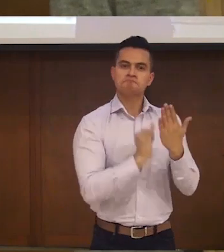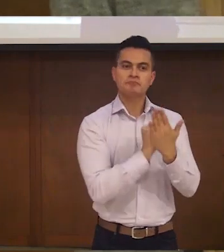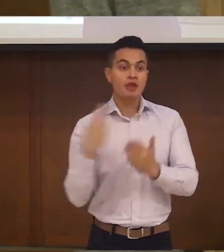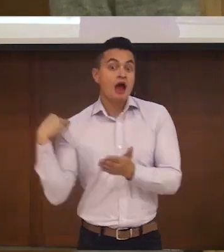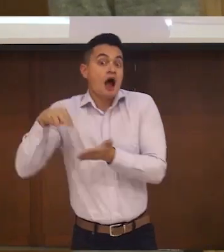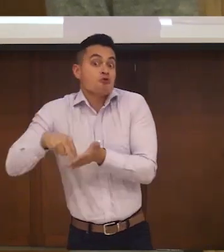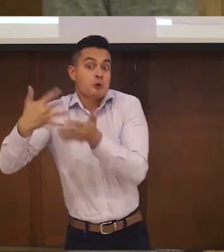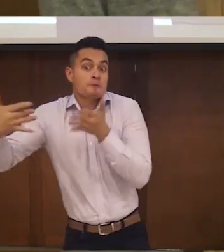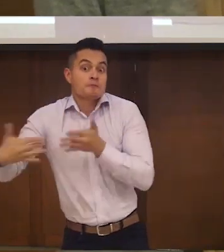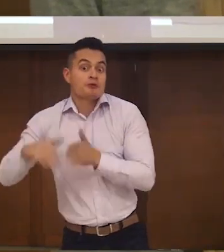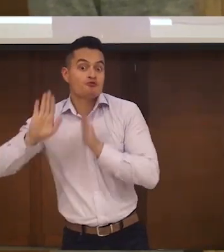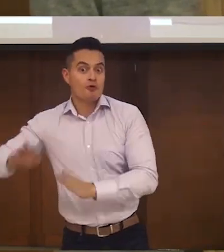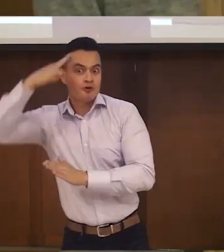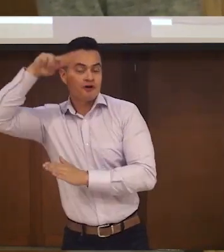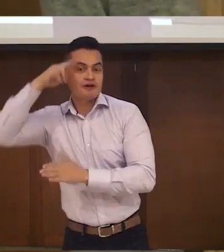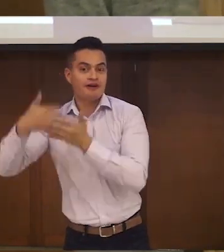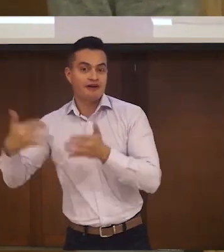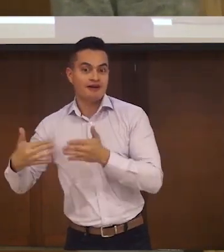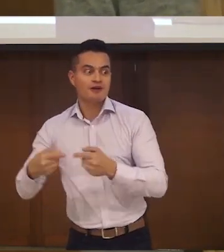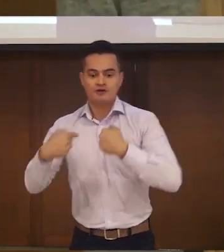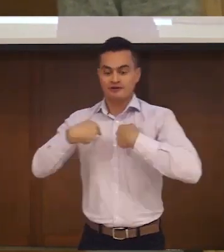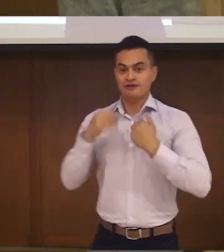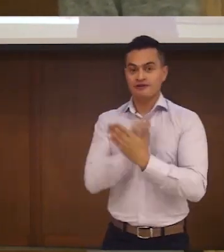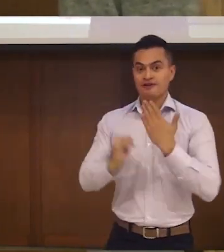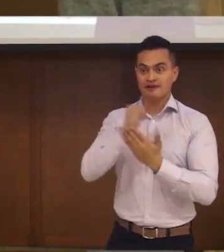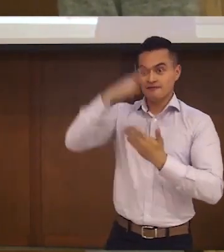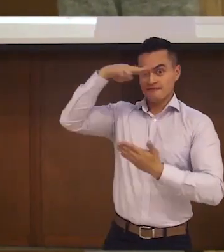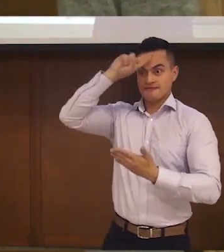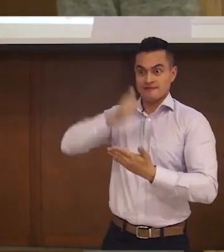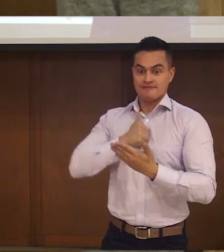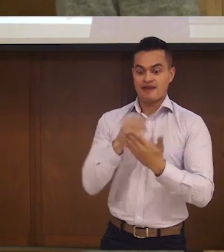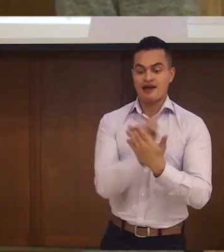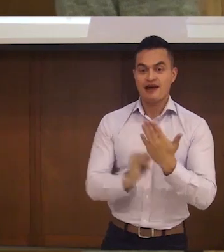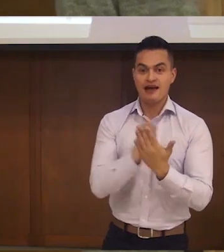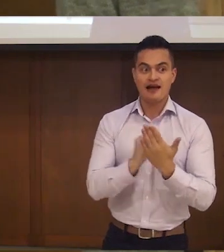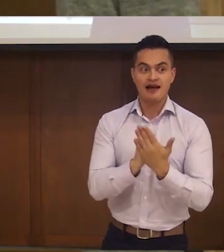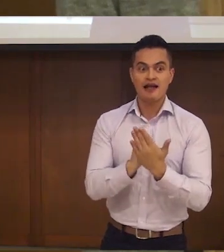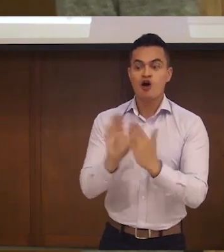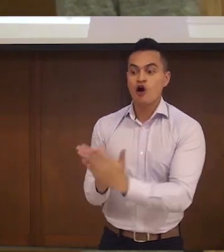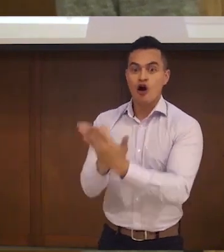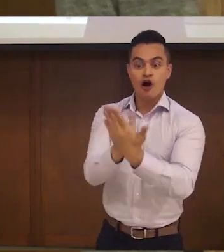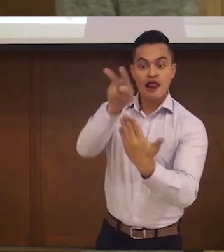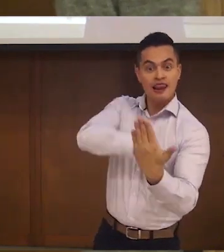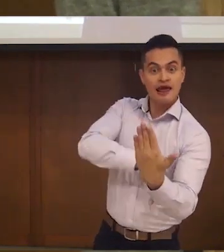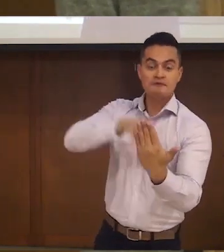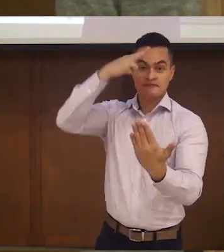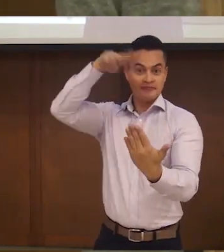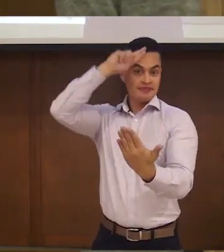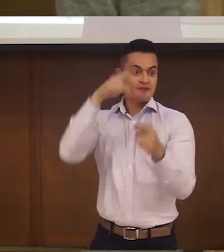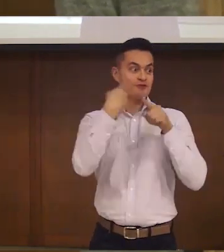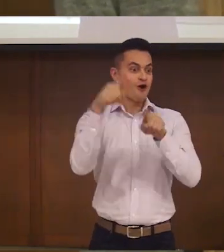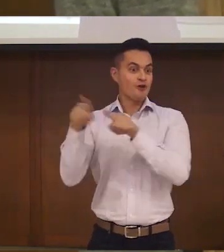que tiene el autor y es distinta de la que tiene cada lector después. Entonces,